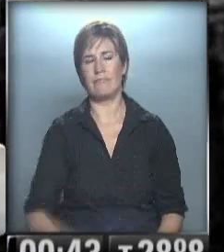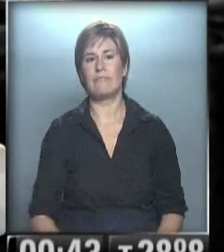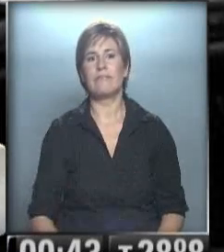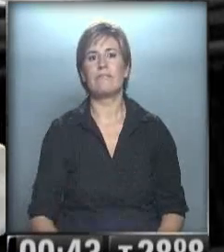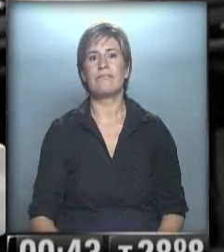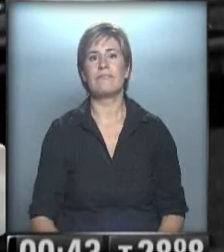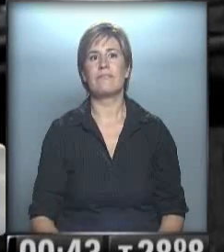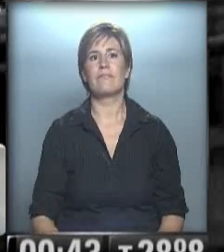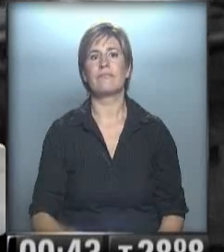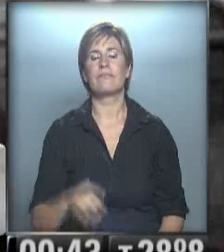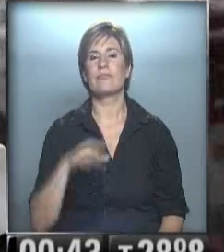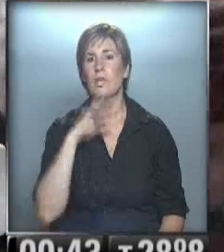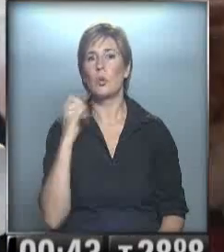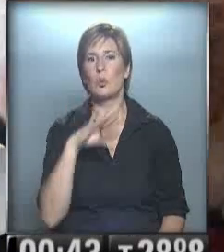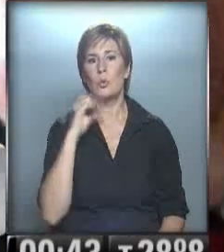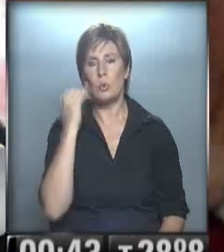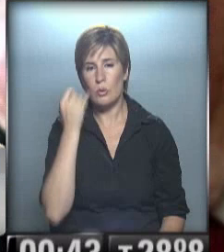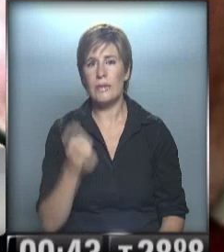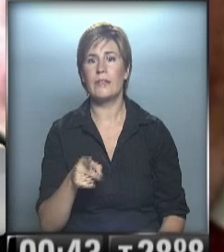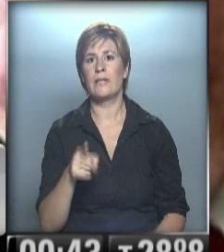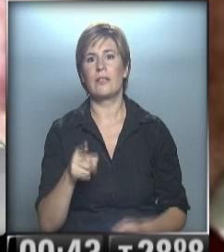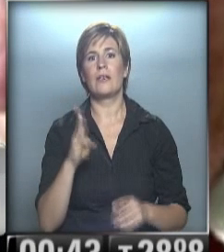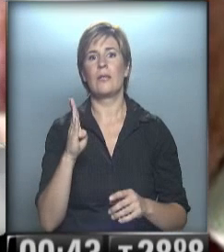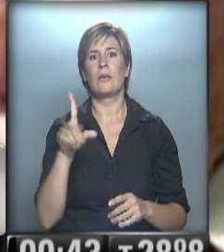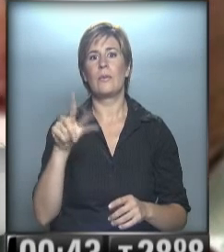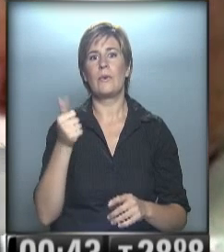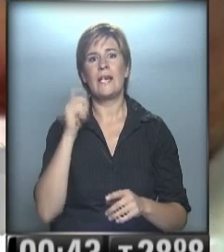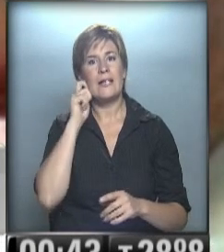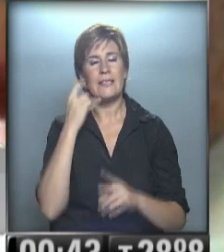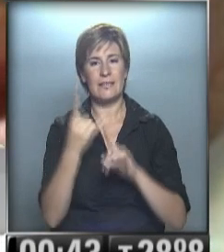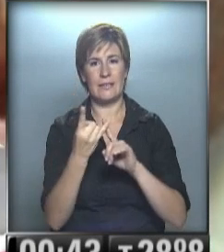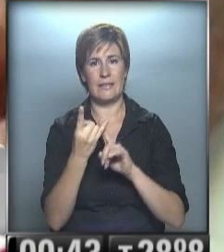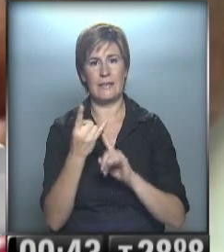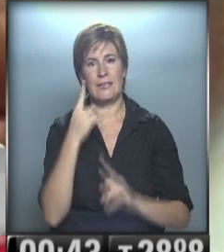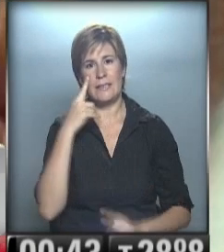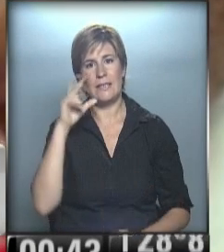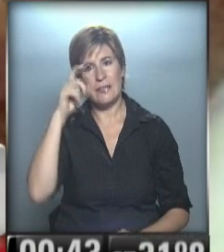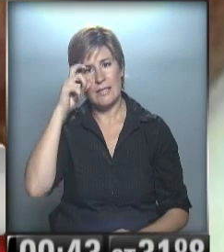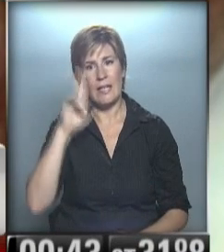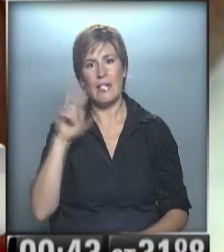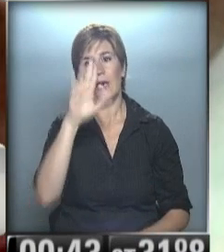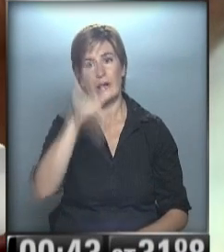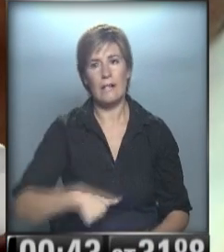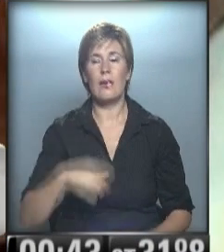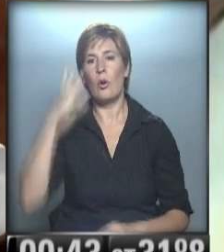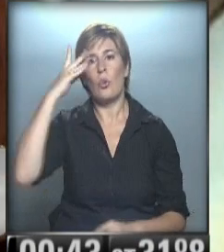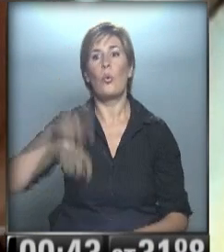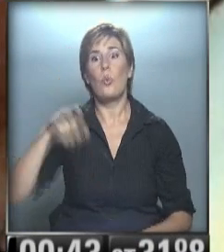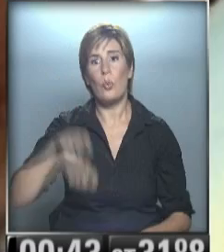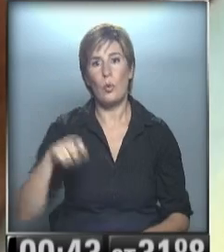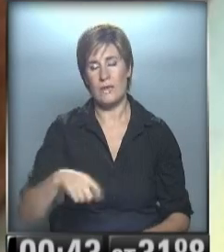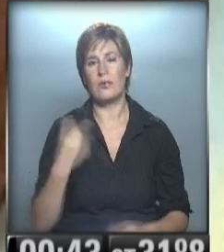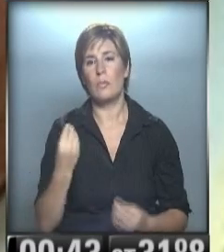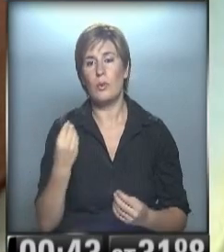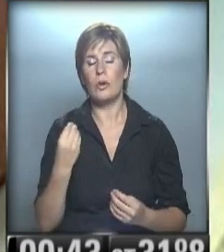Pedro Blaquier sería el primer integrante de la LID empresarial en ir al banquillo por su participación en 29